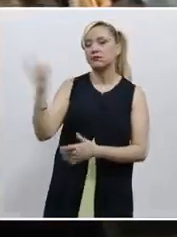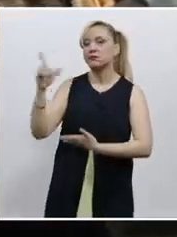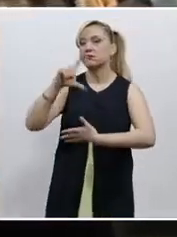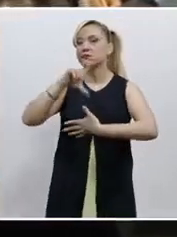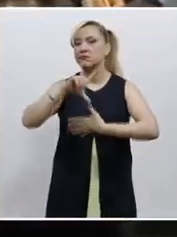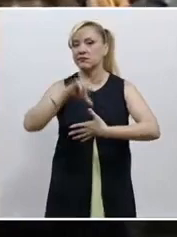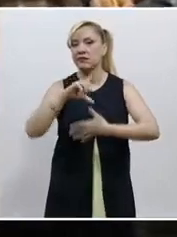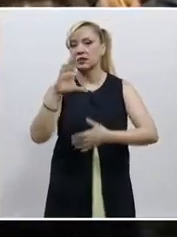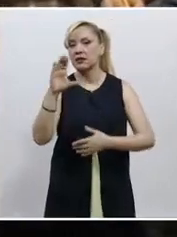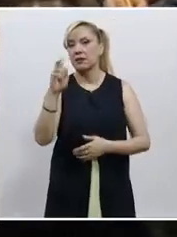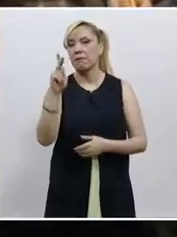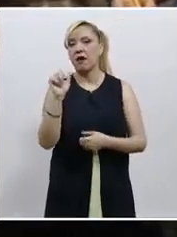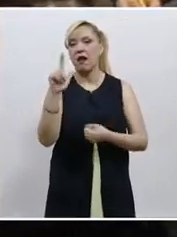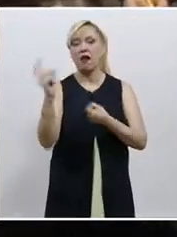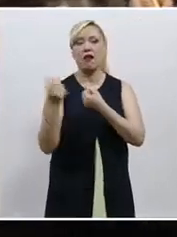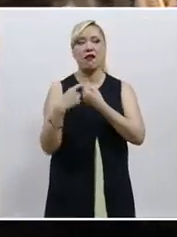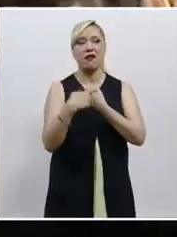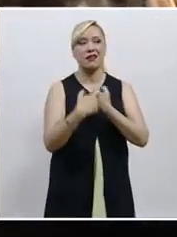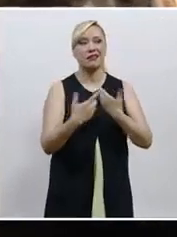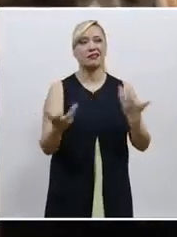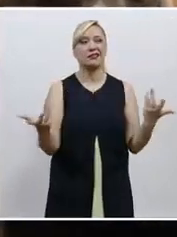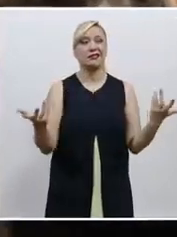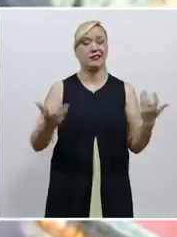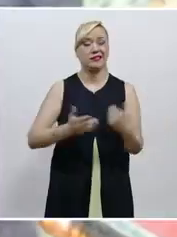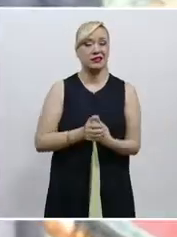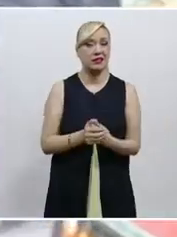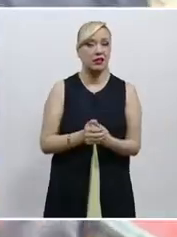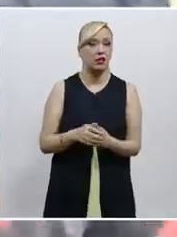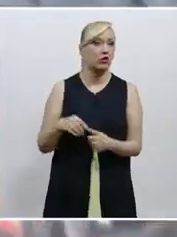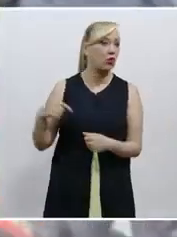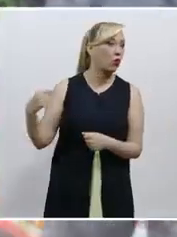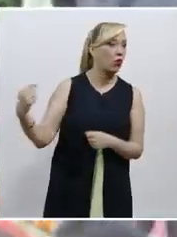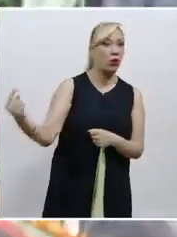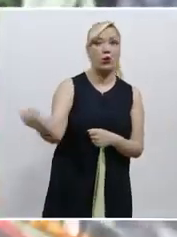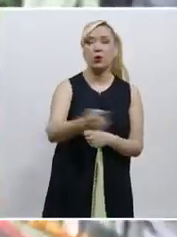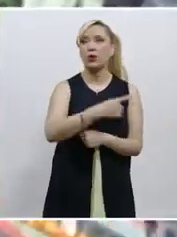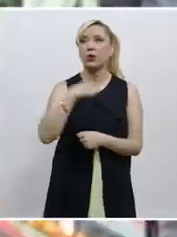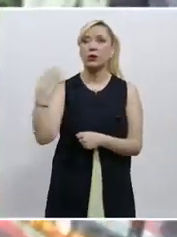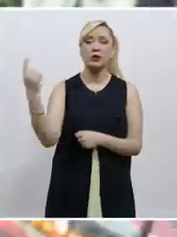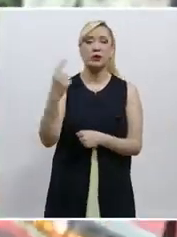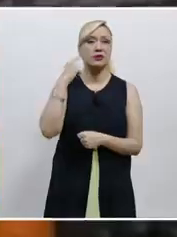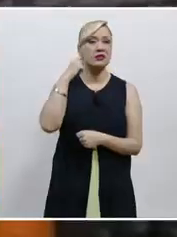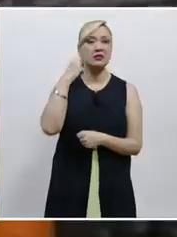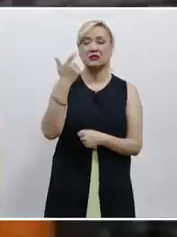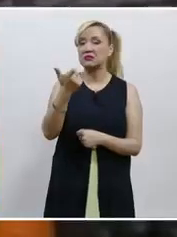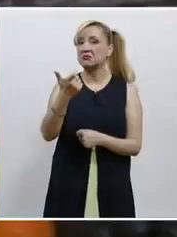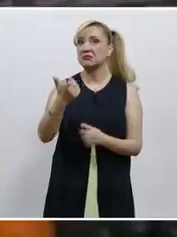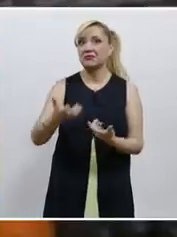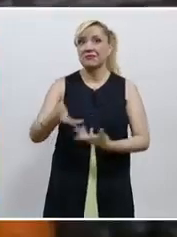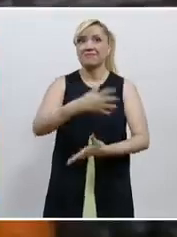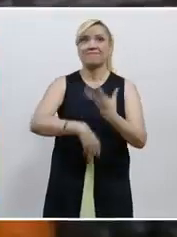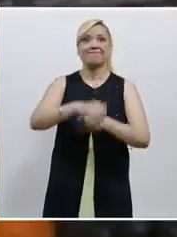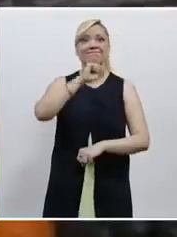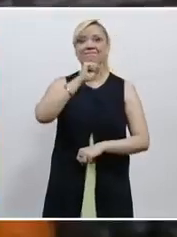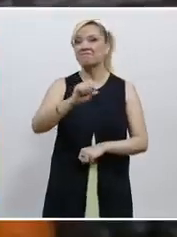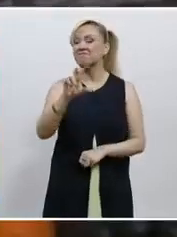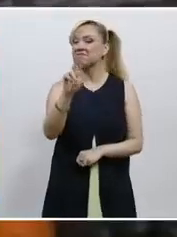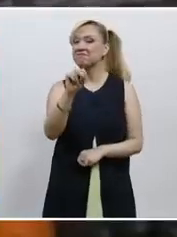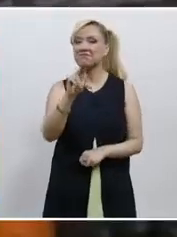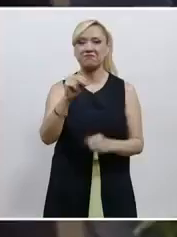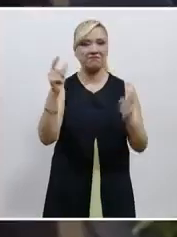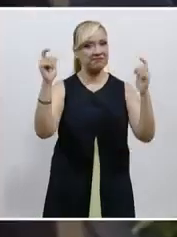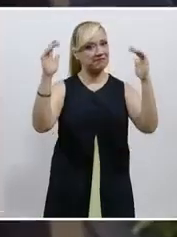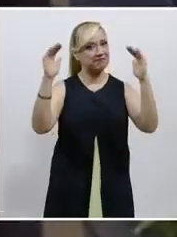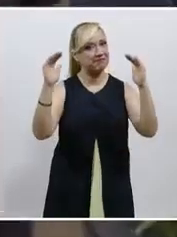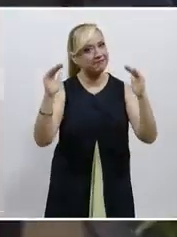Indicó que las nuevas proyecciones estiman que todas las subregiones evidenciarán menor crecimiento este año en comparación